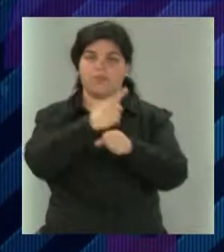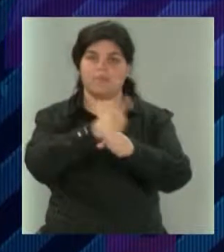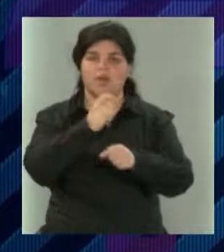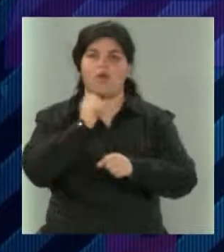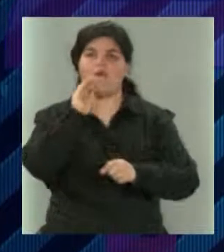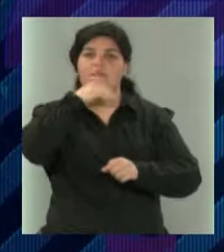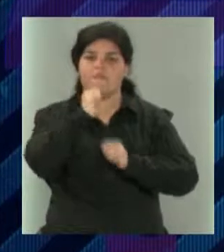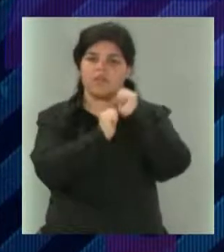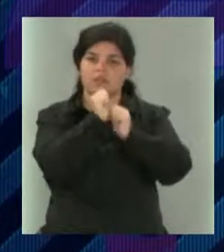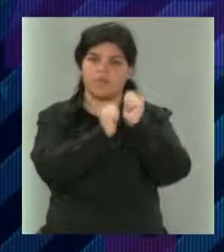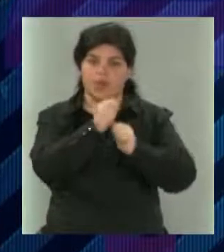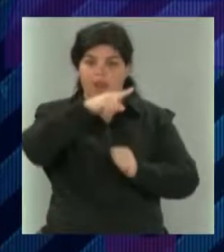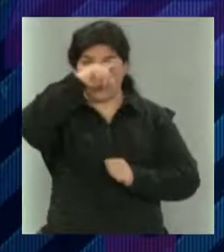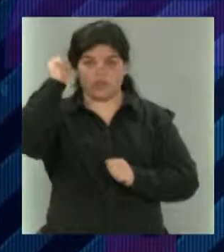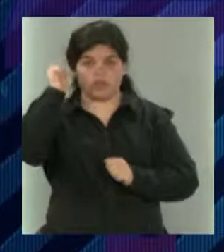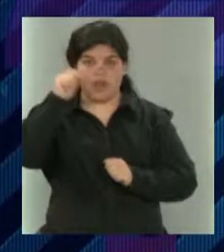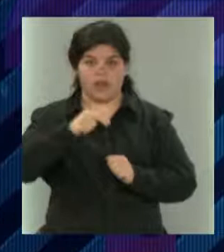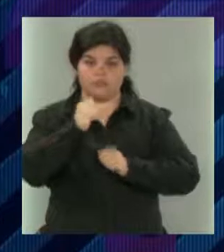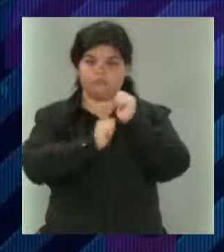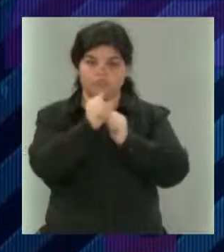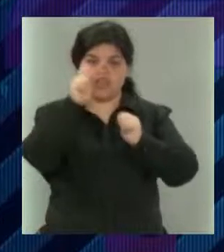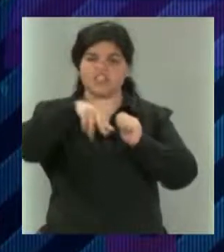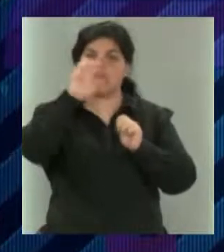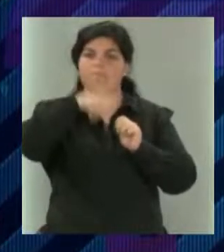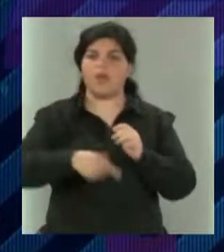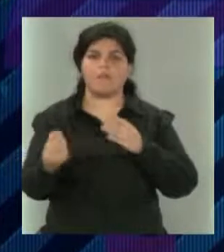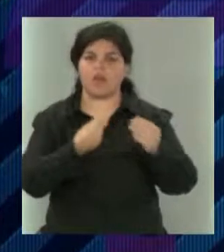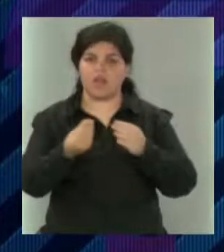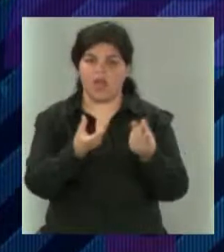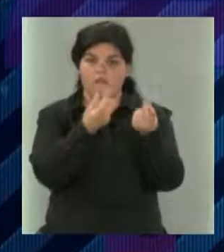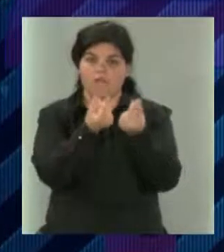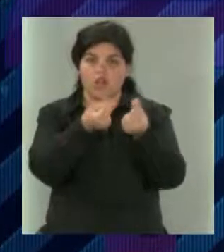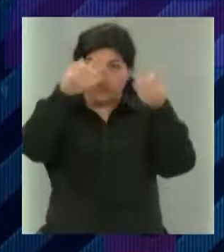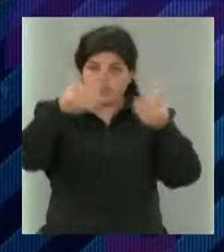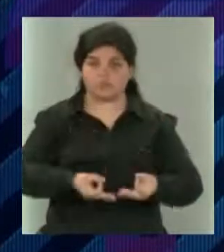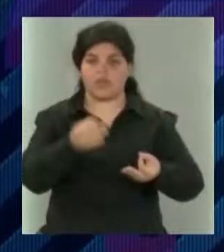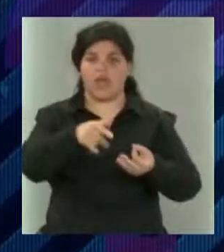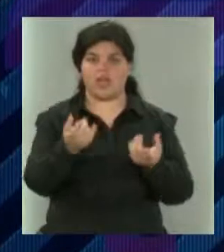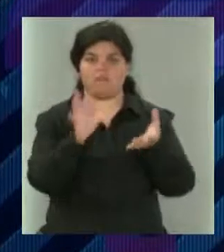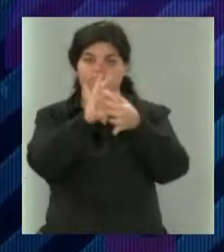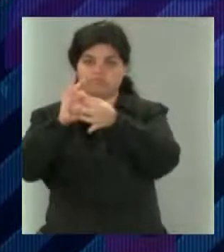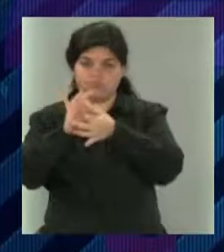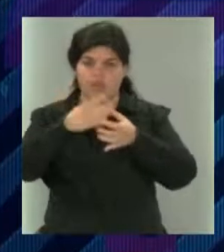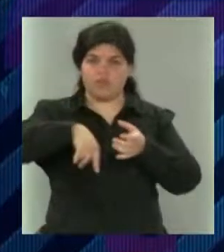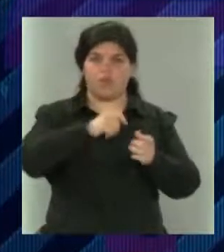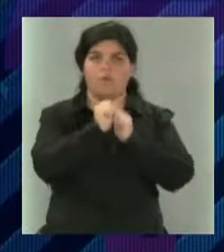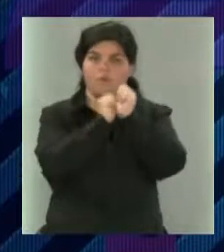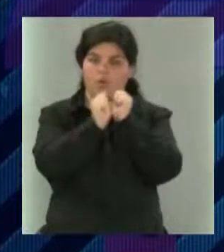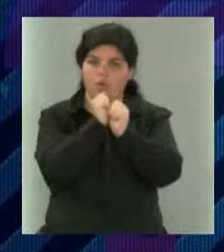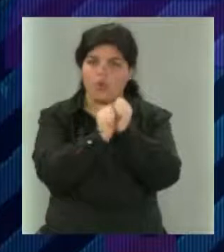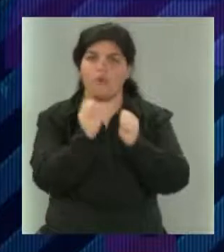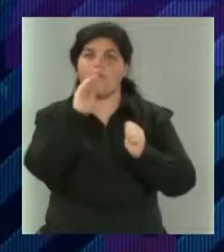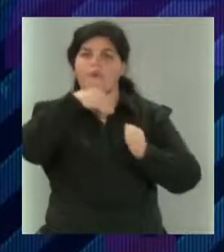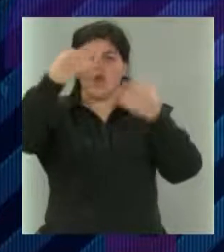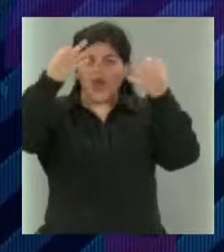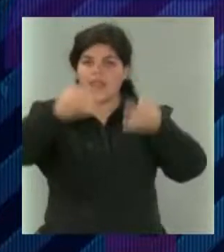vitivinícola nacional y ha sido diseñado para crear valor a través de la organización de actores de la cadena, la producción de vinos con mayor calidad